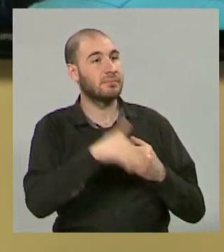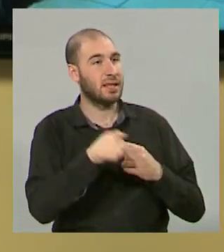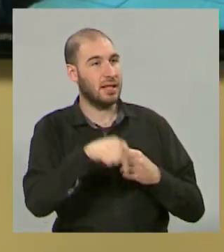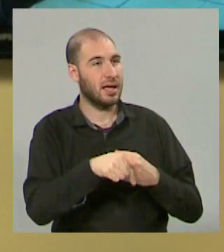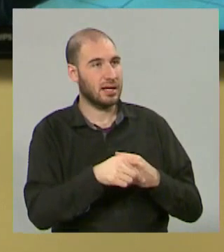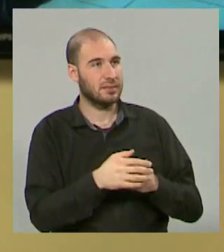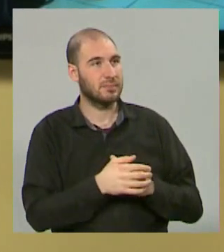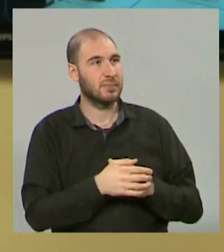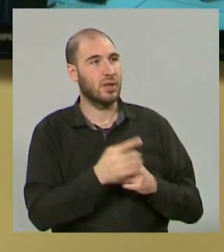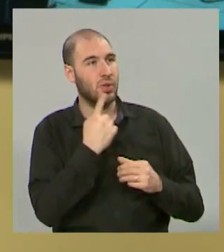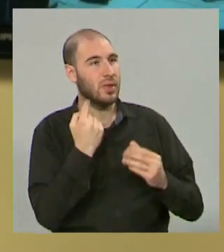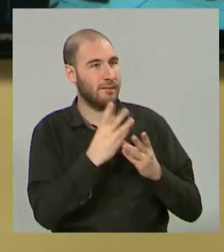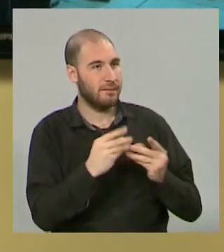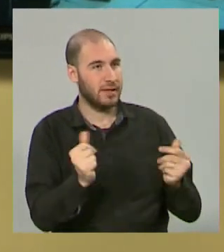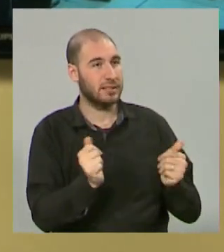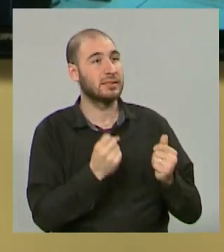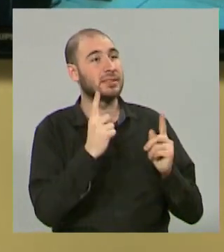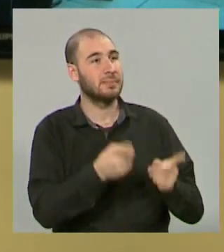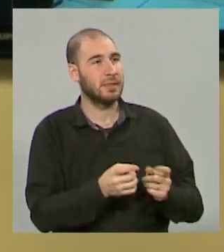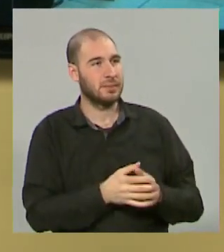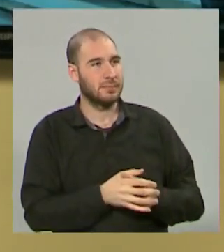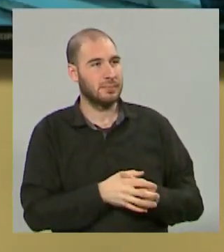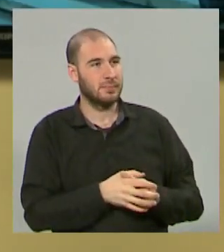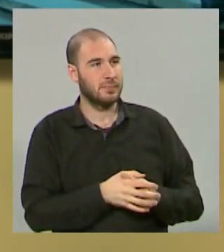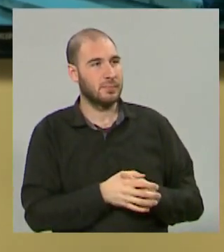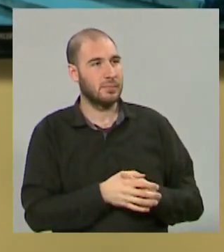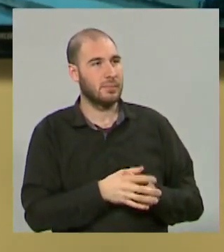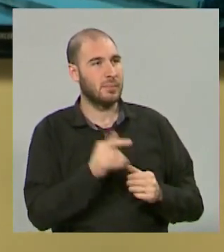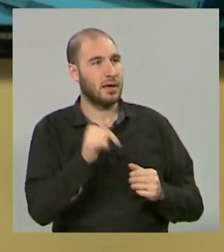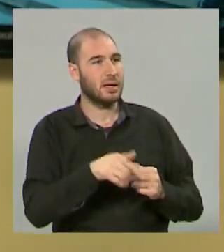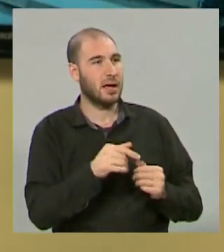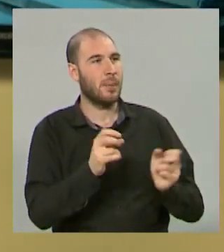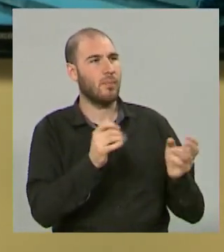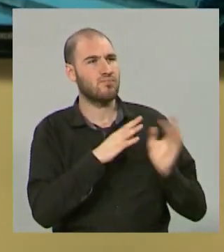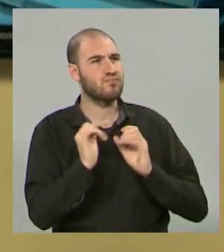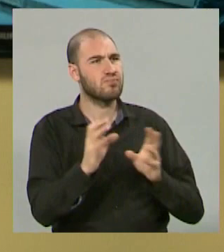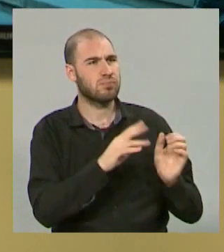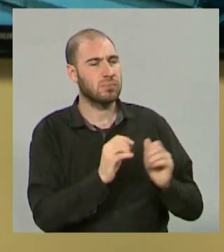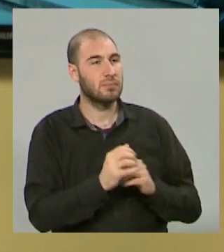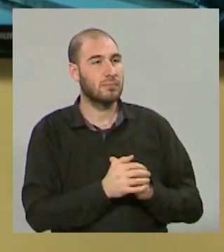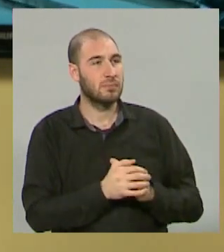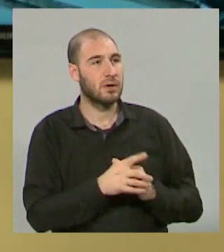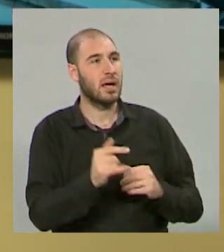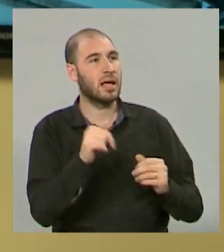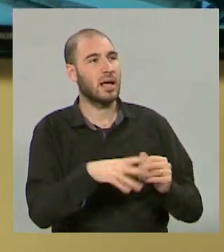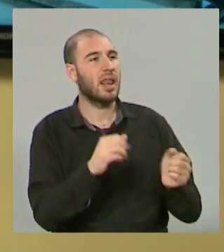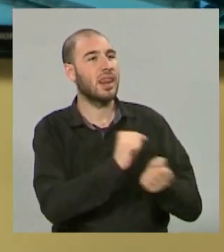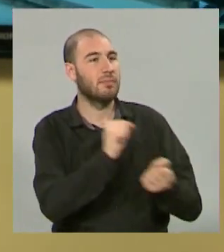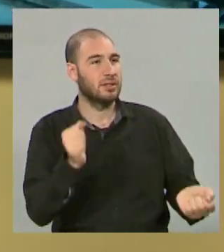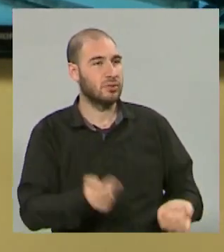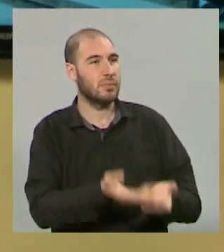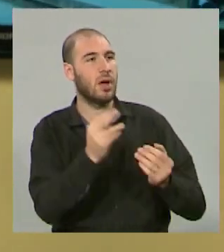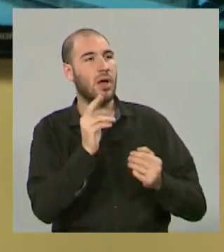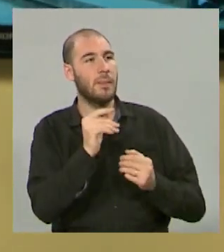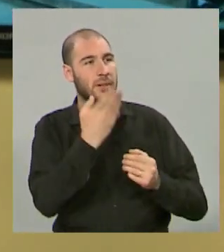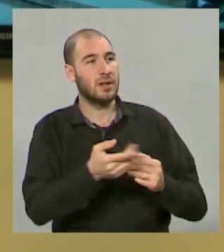por sacarnos dudas y sobre todo destrabar un poco las polémicas que se han generado desde que ocurrió la liberación de la